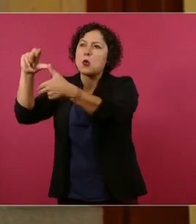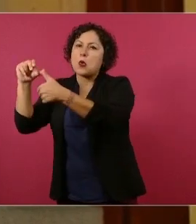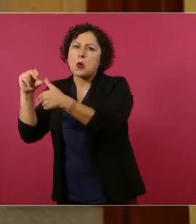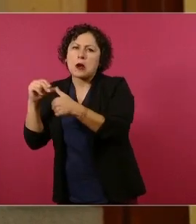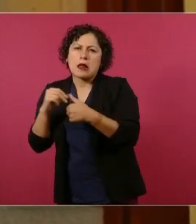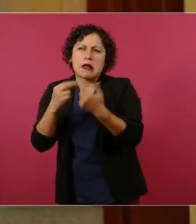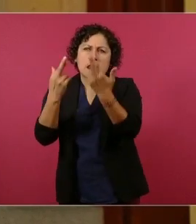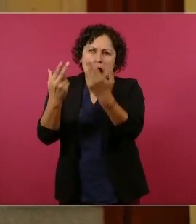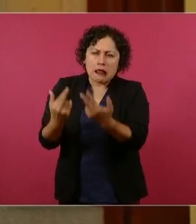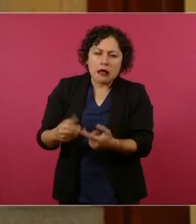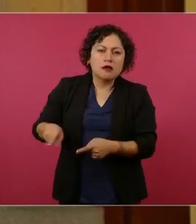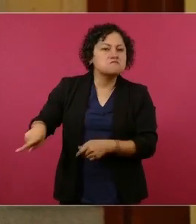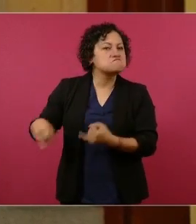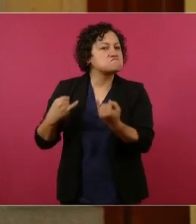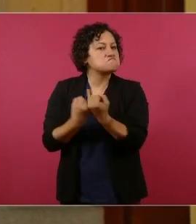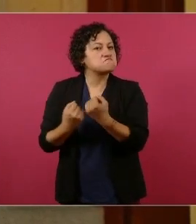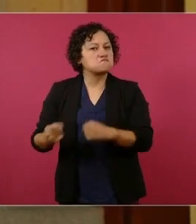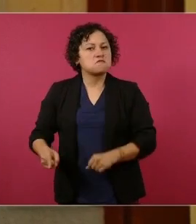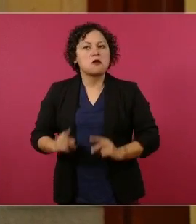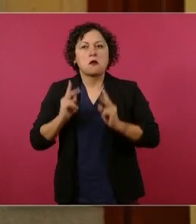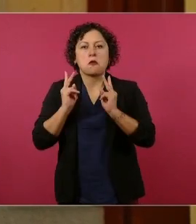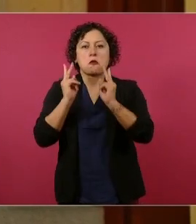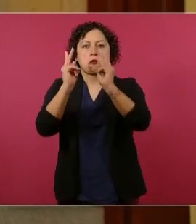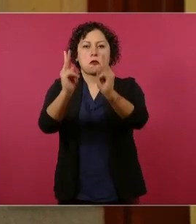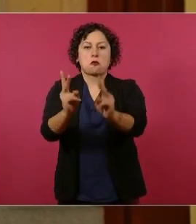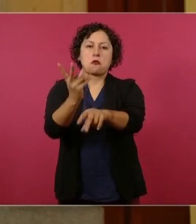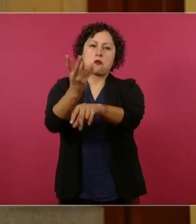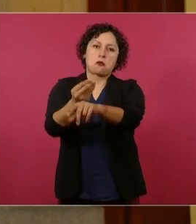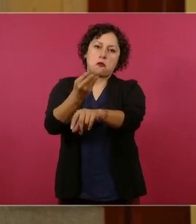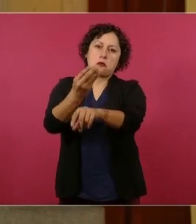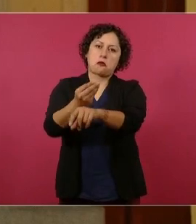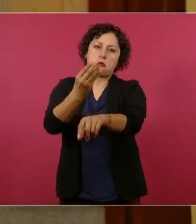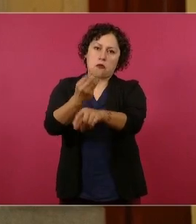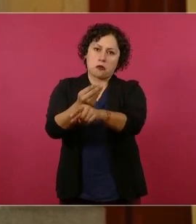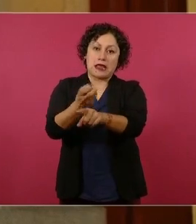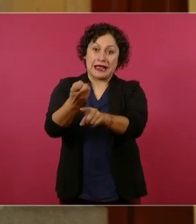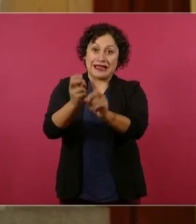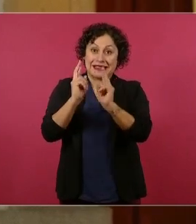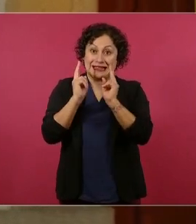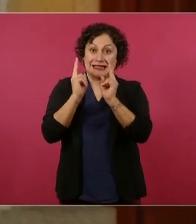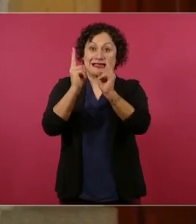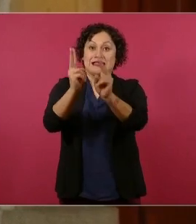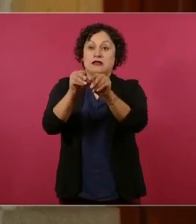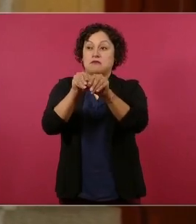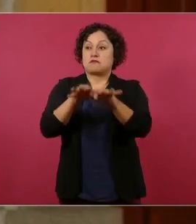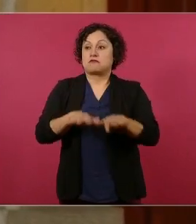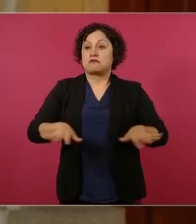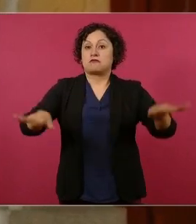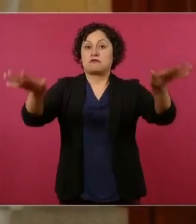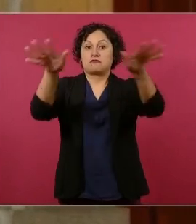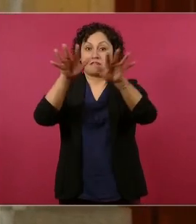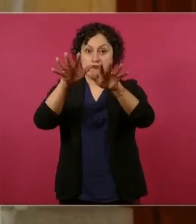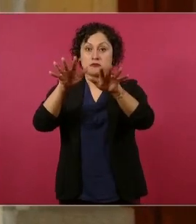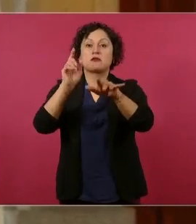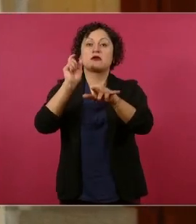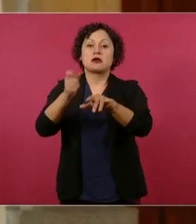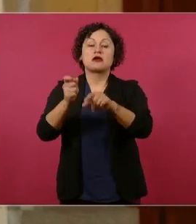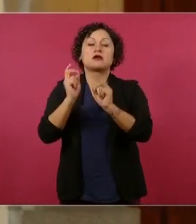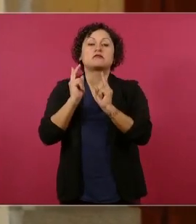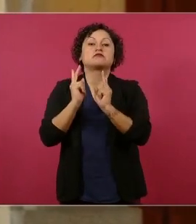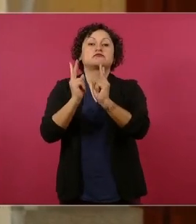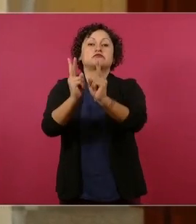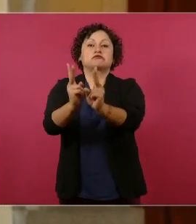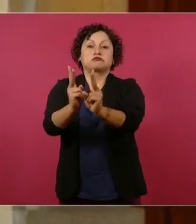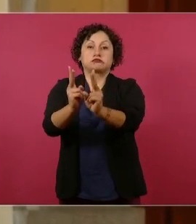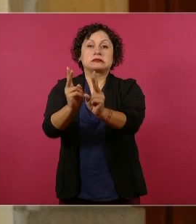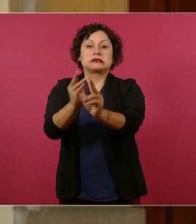de una semana. Se restableció el suministro de electricidad que aportaba esa central, que era importante en esas fechas, y de tener una central